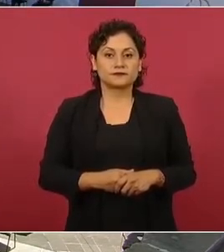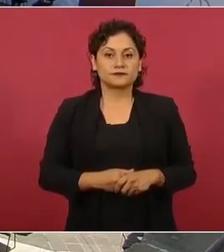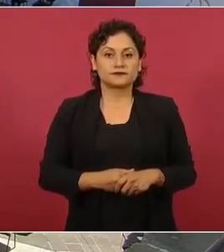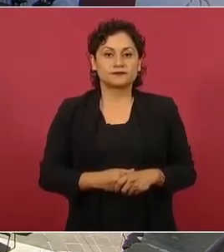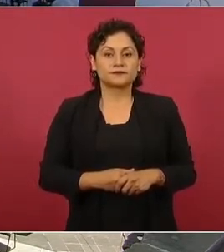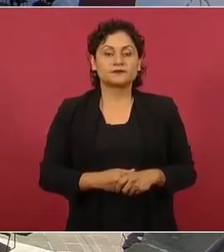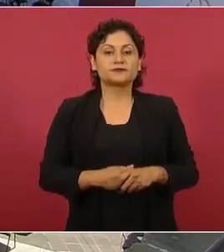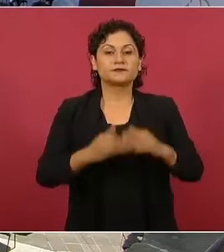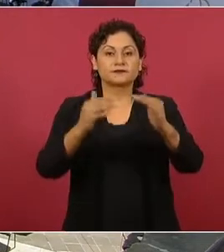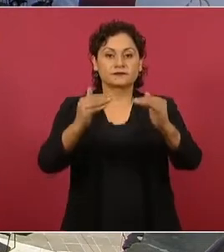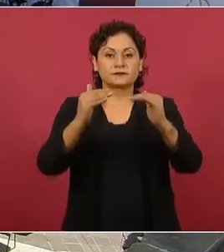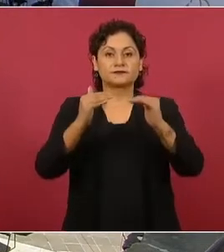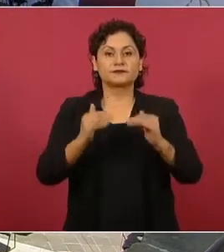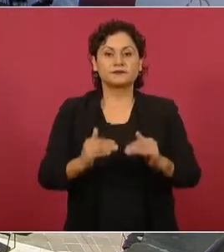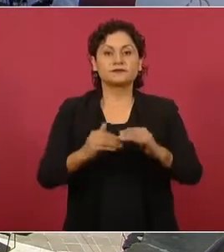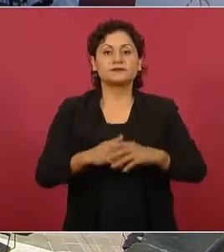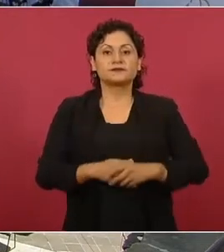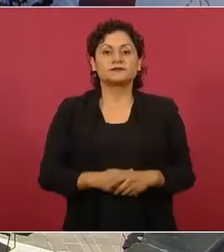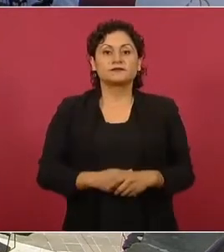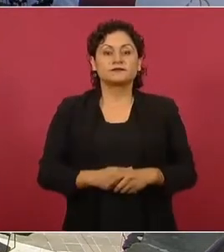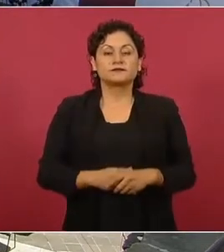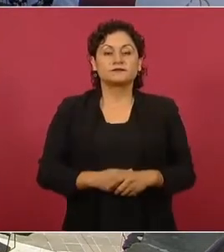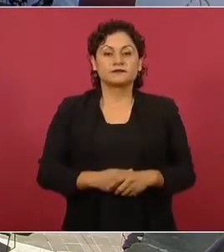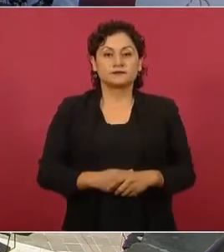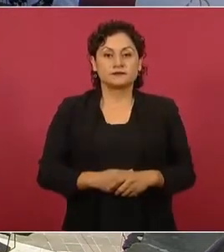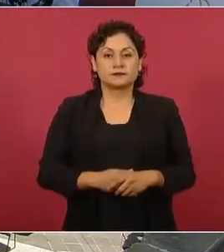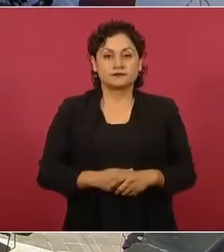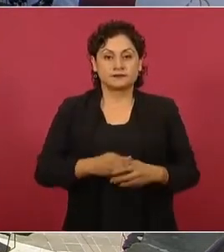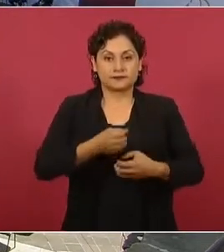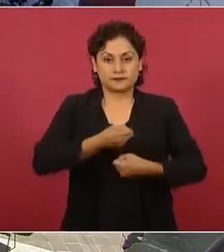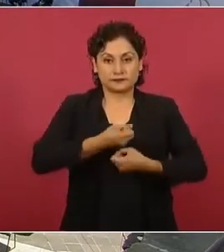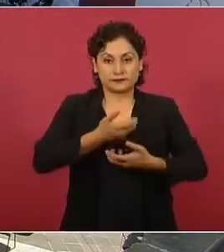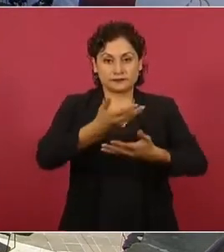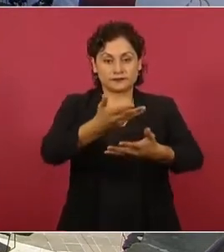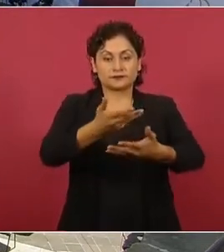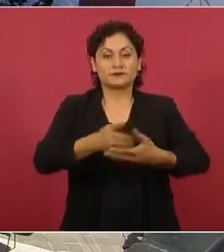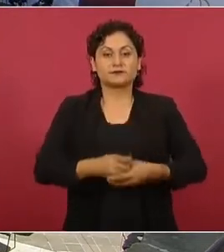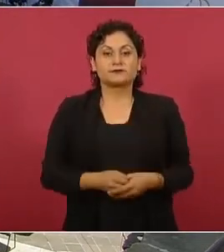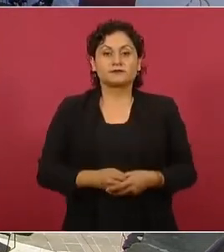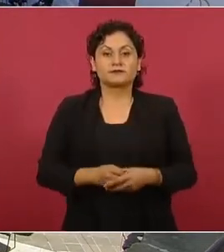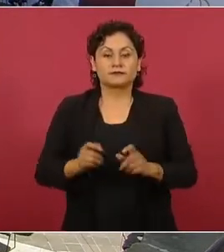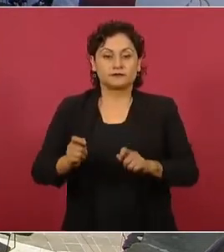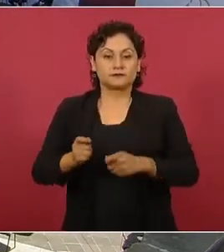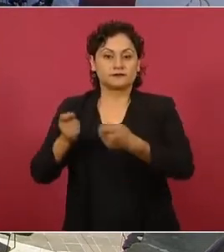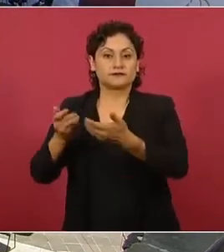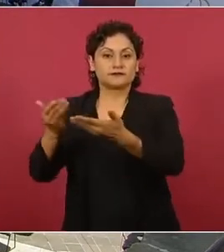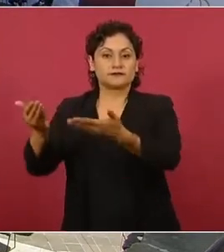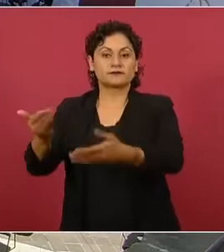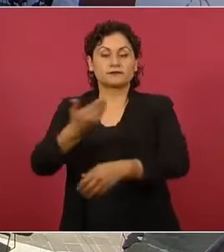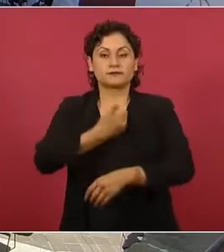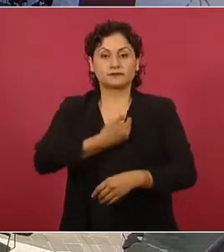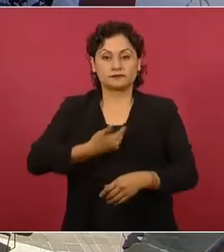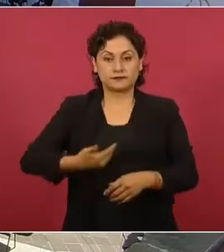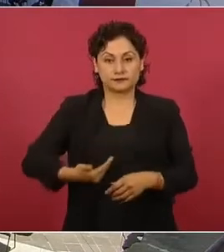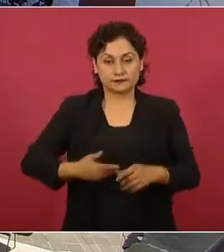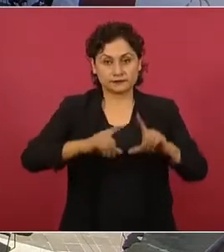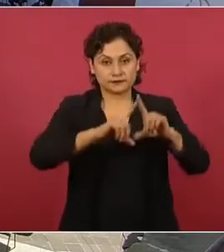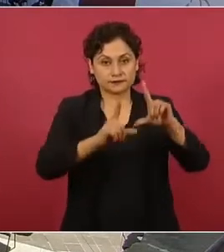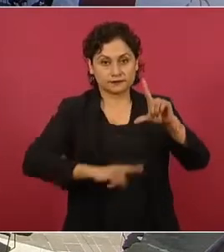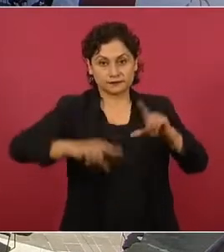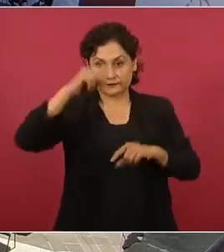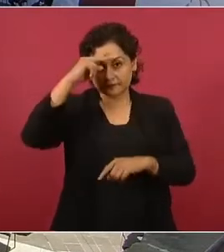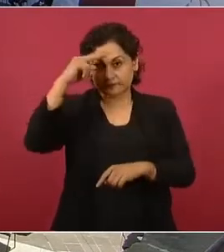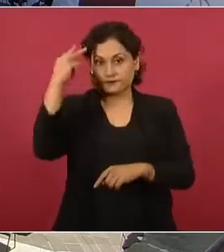A continuación, el mensaje que nos dirige el presidente constitucional de los Estados Unidos